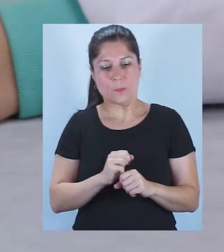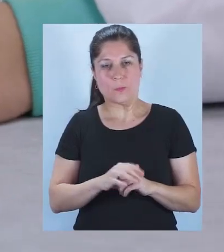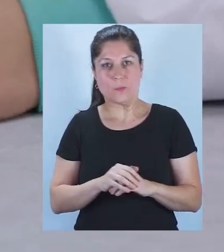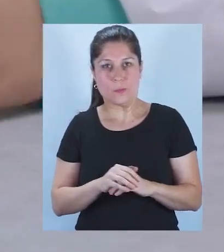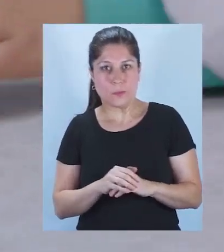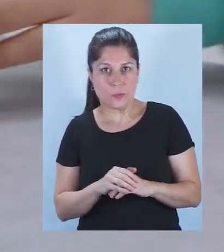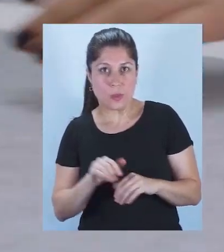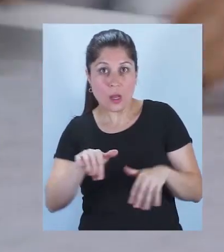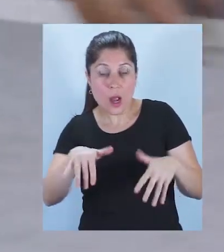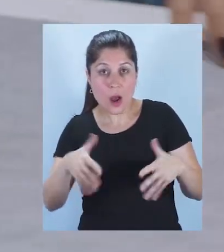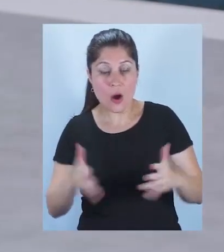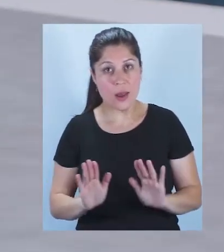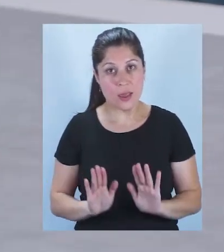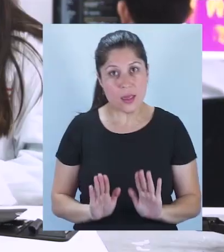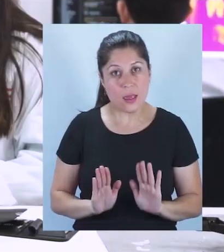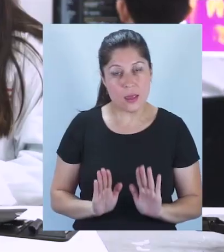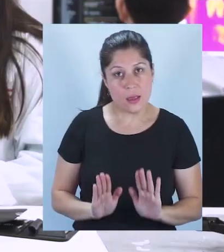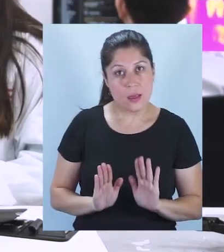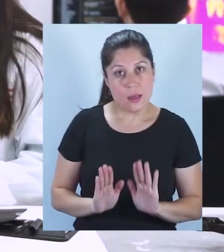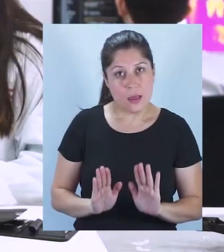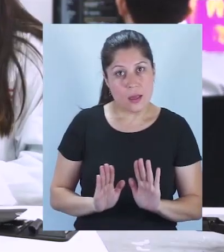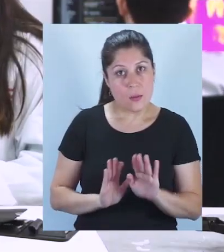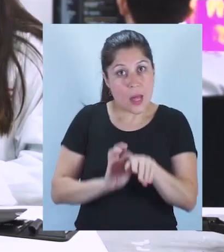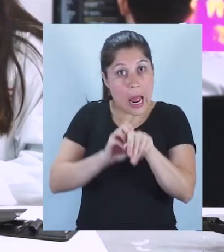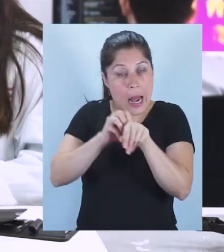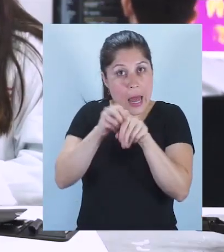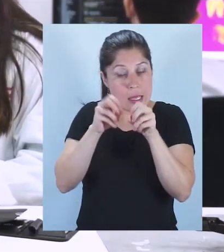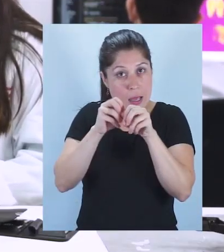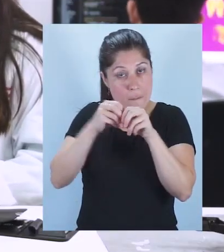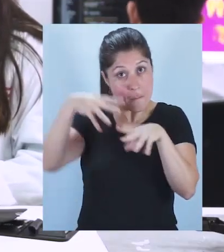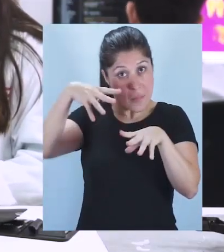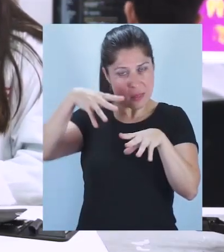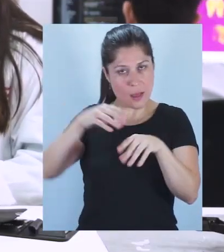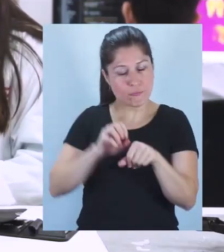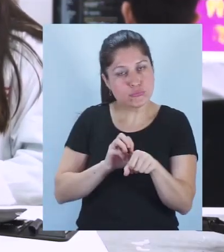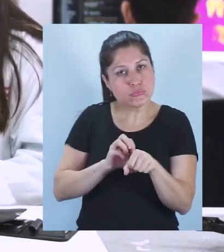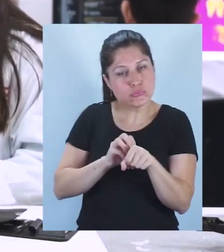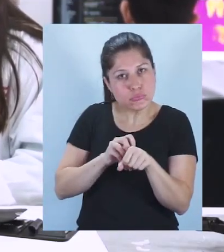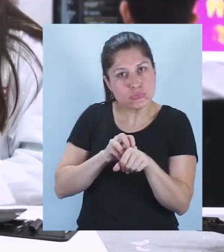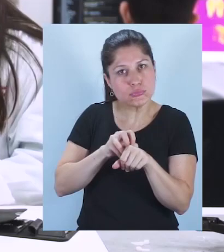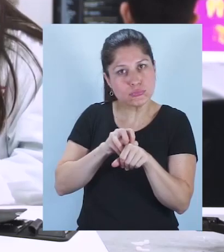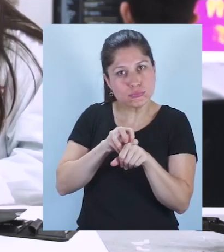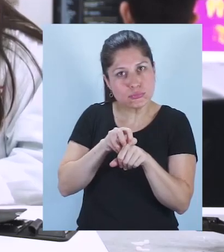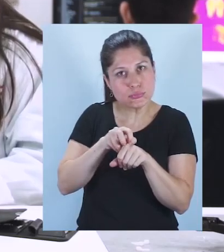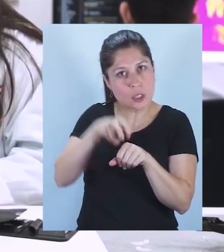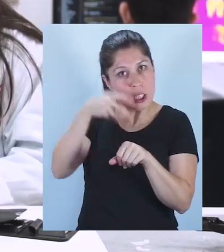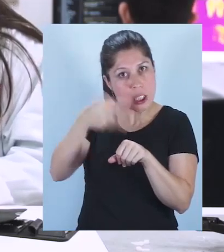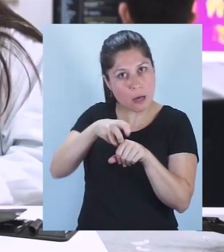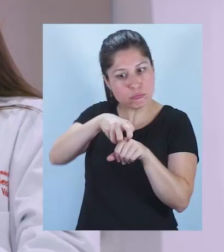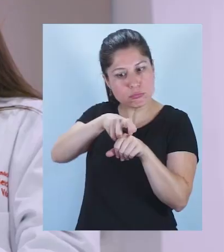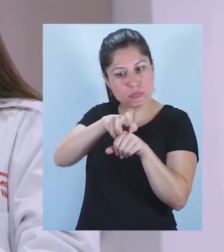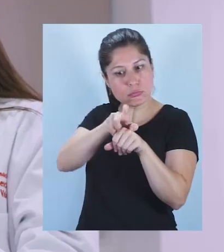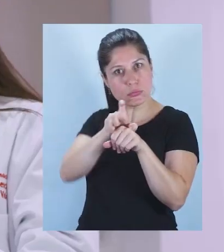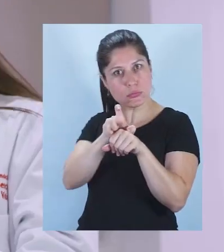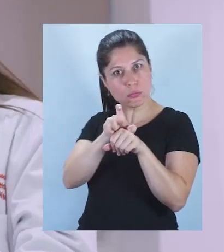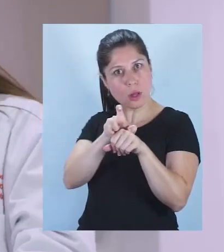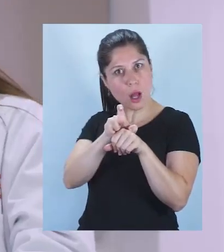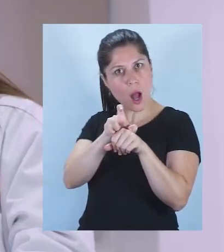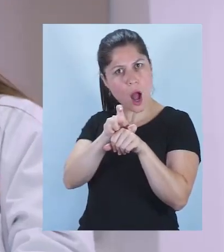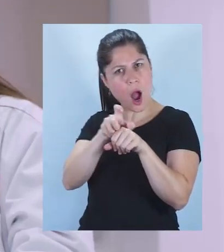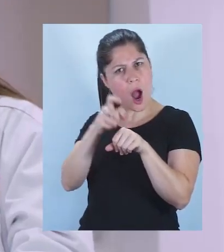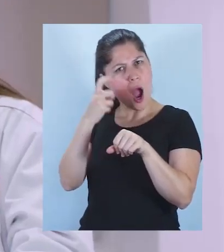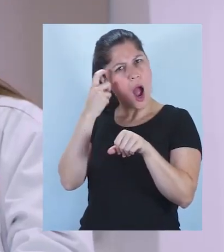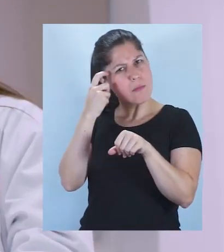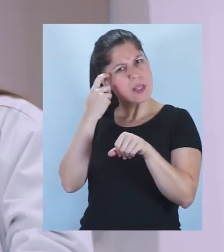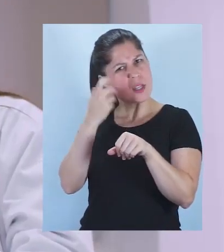encender. Entonces hay que esperar que la araña se encienda. Si te fijas ahí está levantada. Creí que se iba a